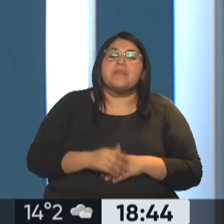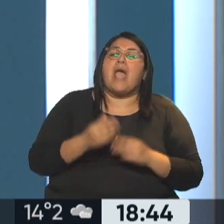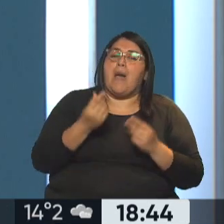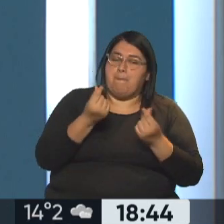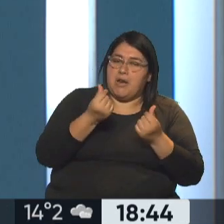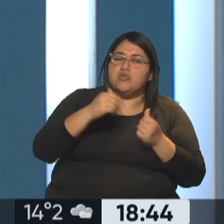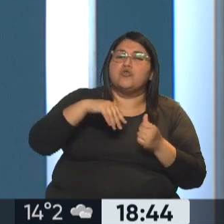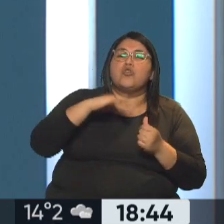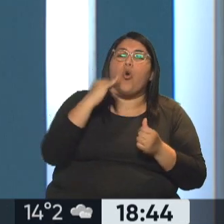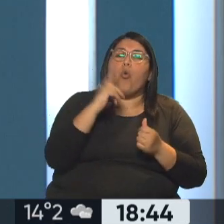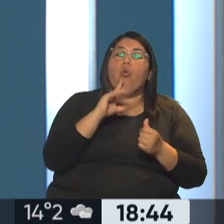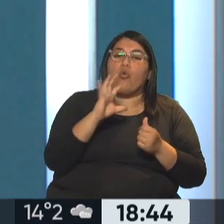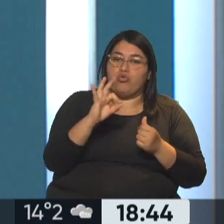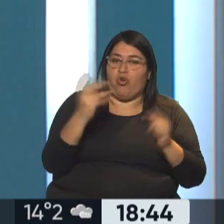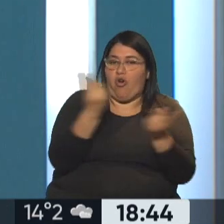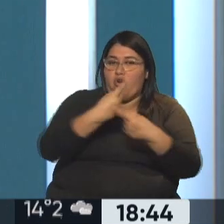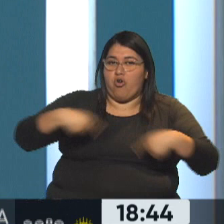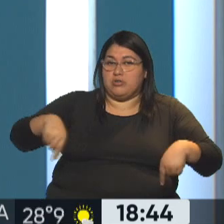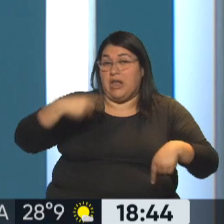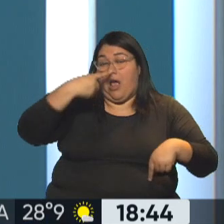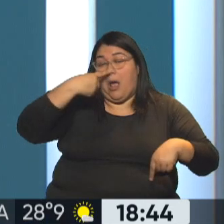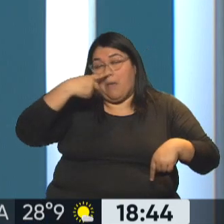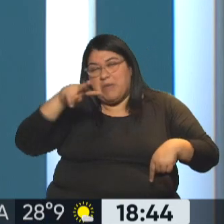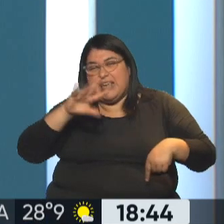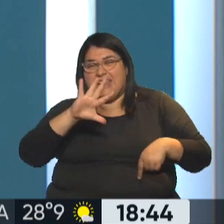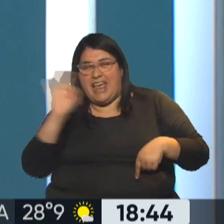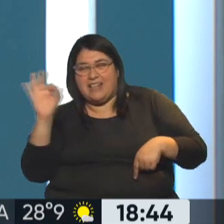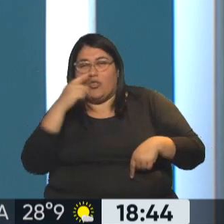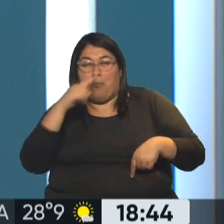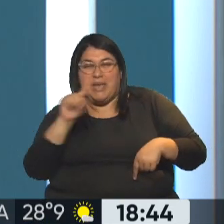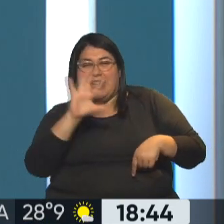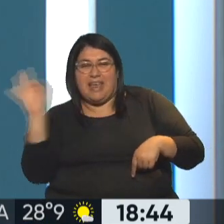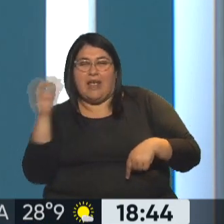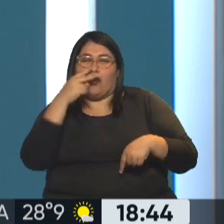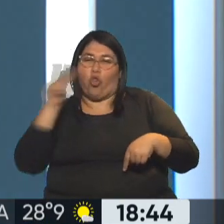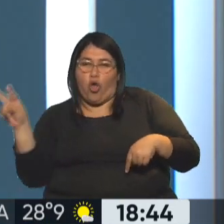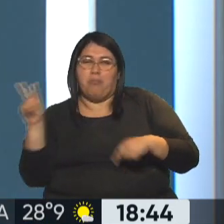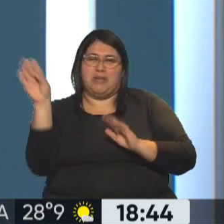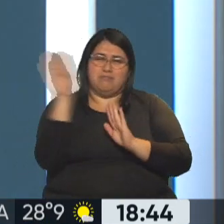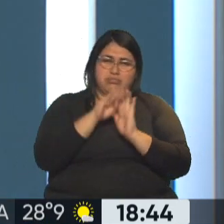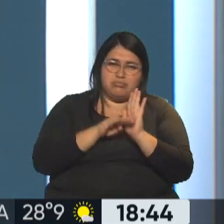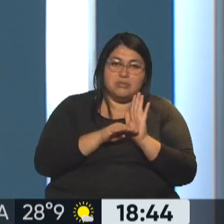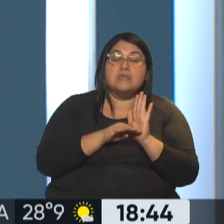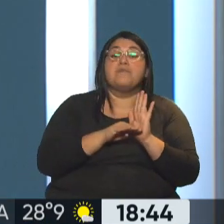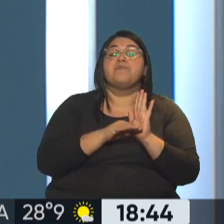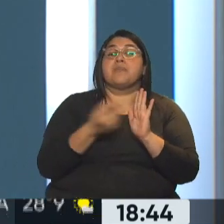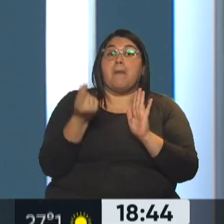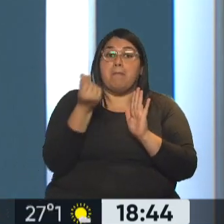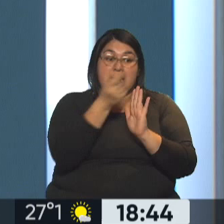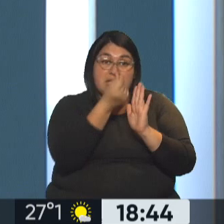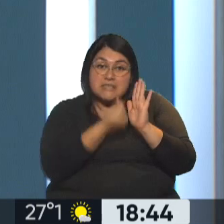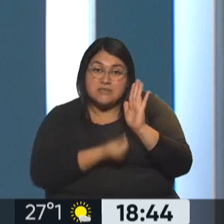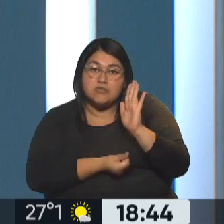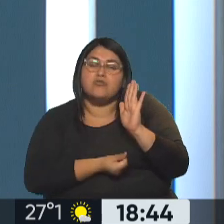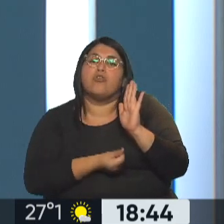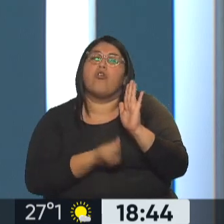alrededor de entre 1.500 y 2.000 productos, ¿sí? Lo que se buscaba de un principio era que el precio de estos productos esté sobre